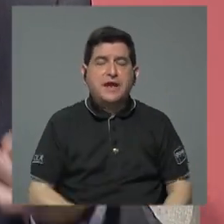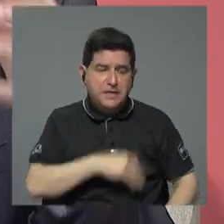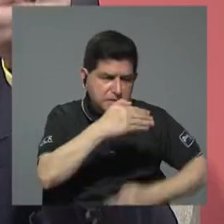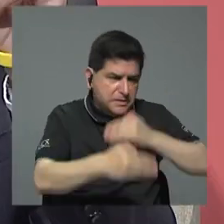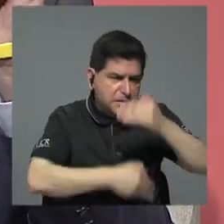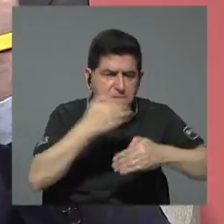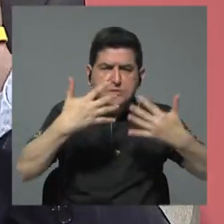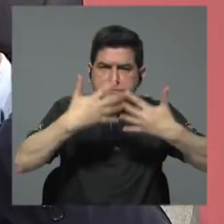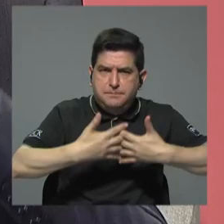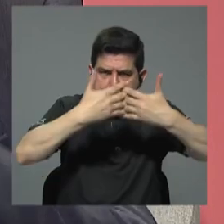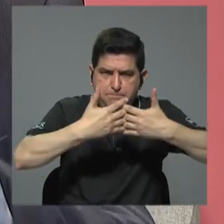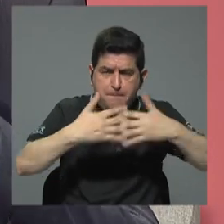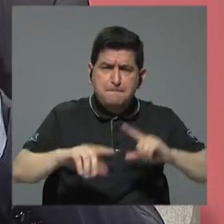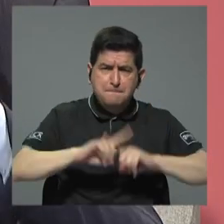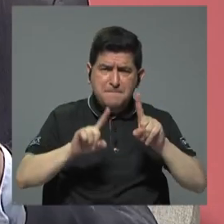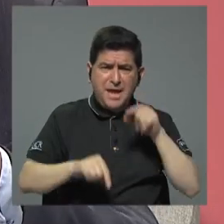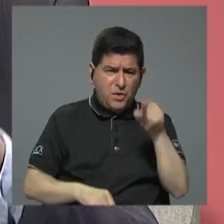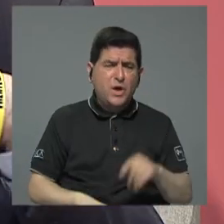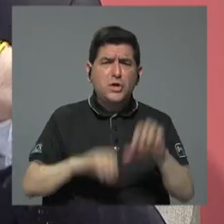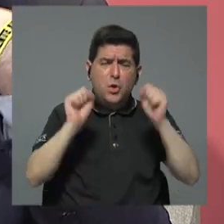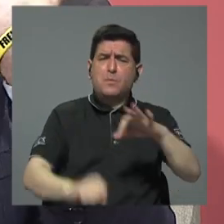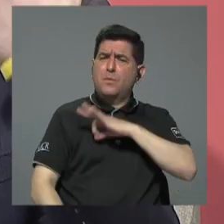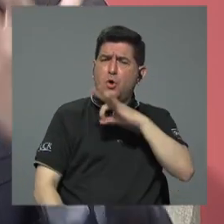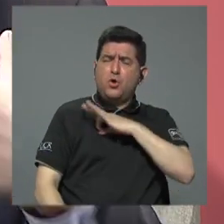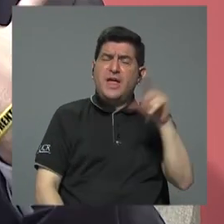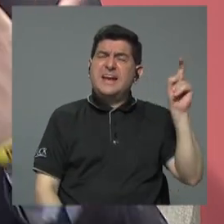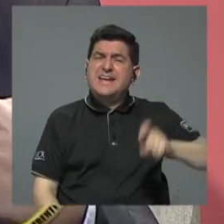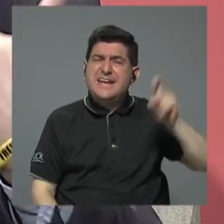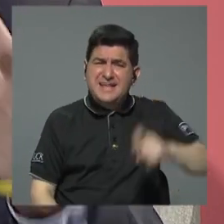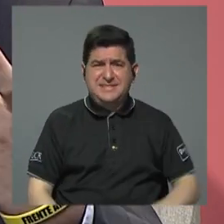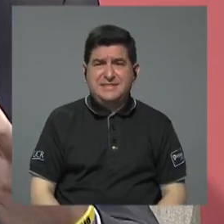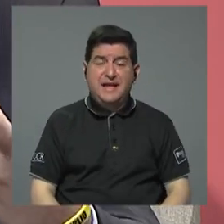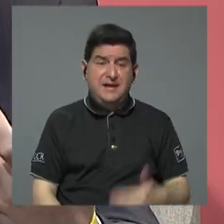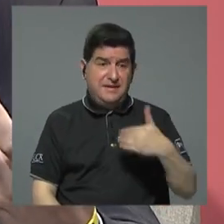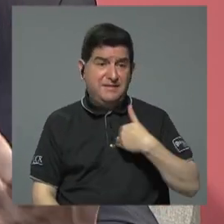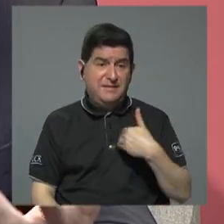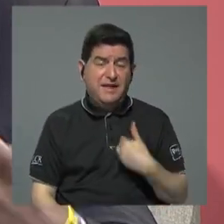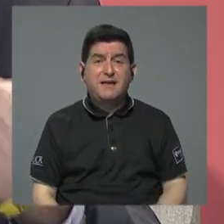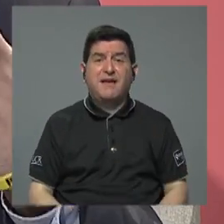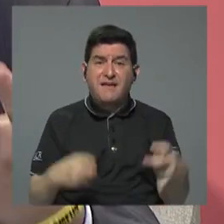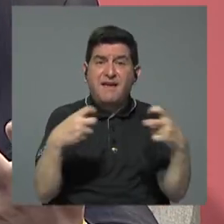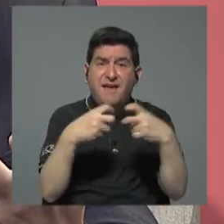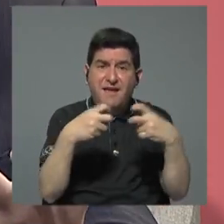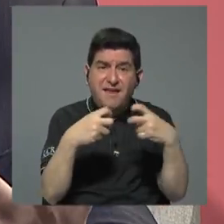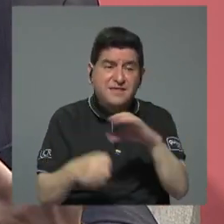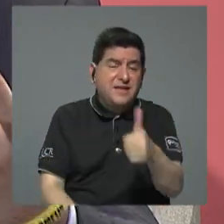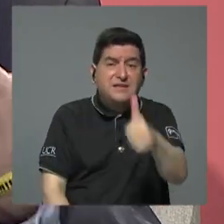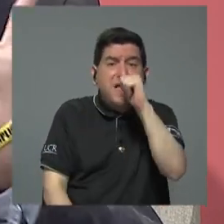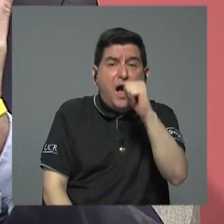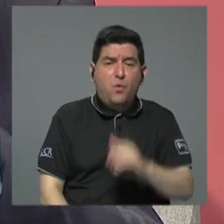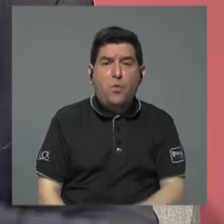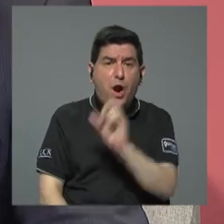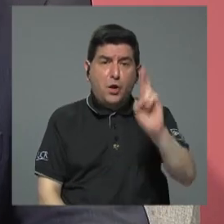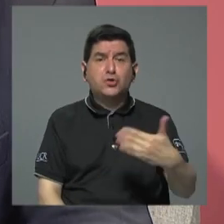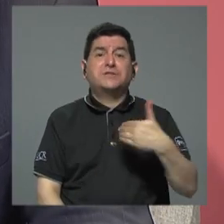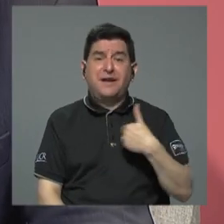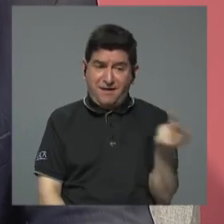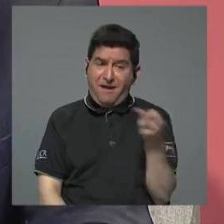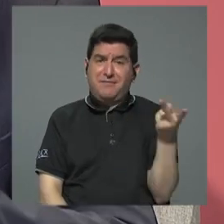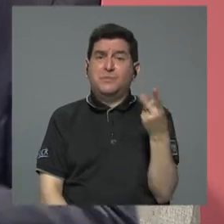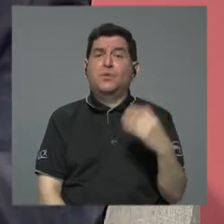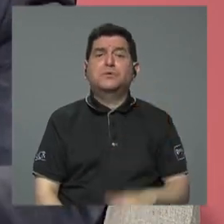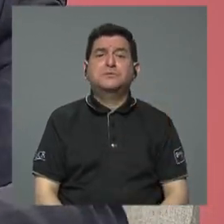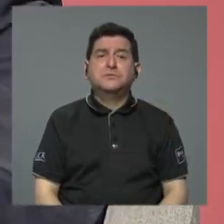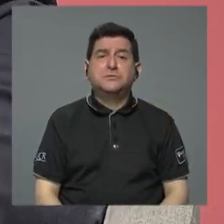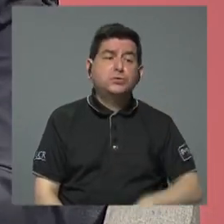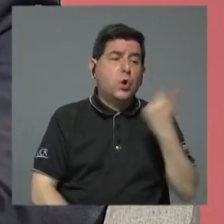los electrolizadores. Pero para que eso sea rentable, se necesita poder disponer de esta electricidad y de esta agua. Costa Rica tiene eso.